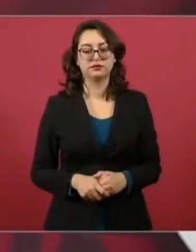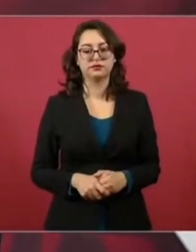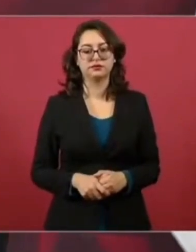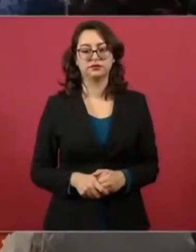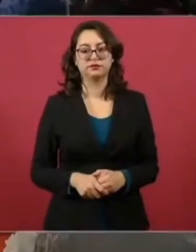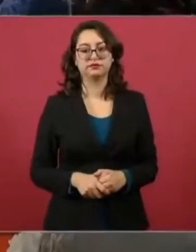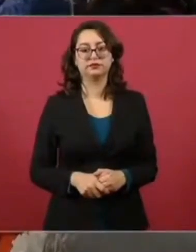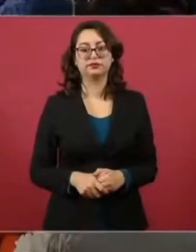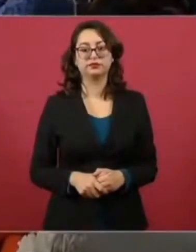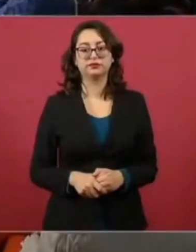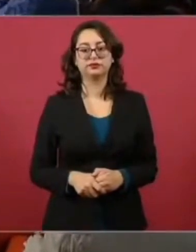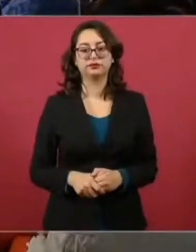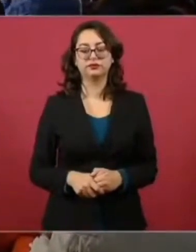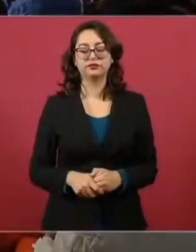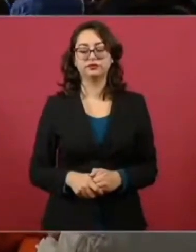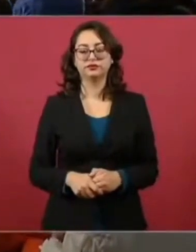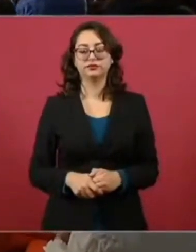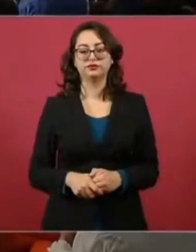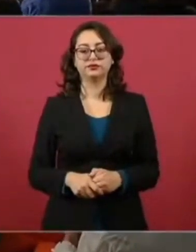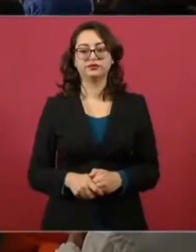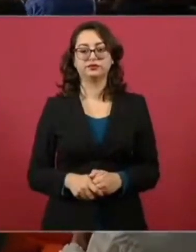Orozco